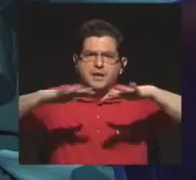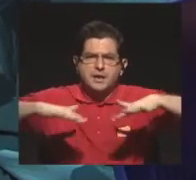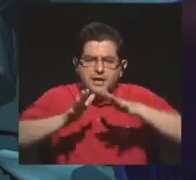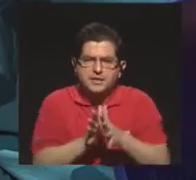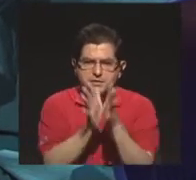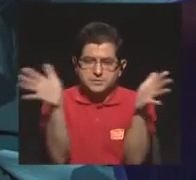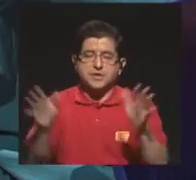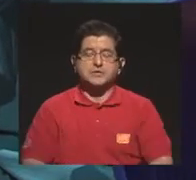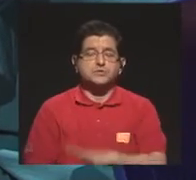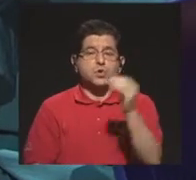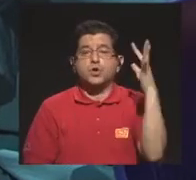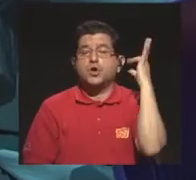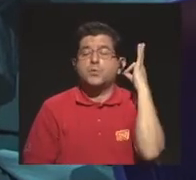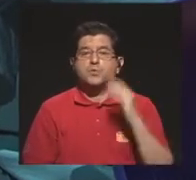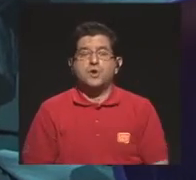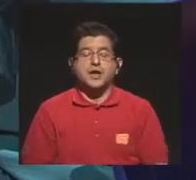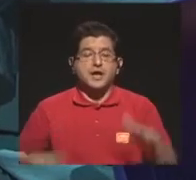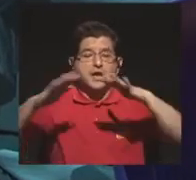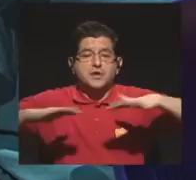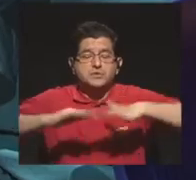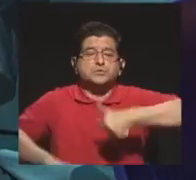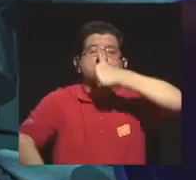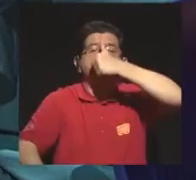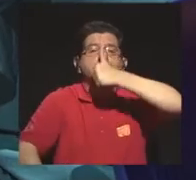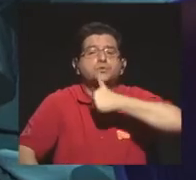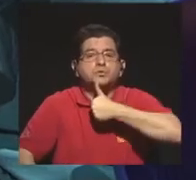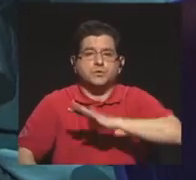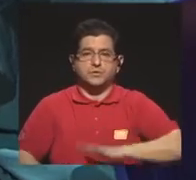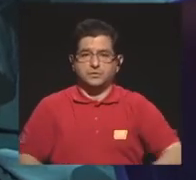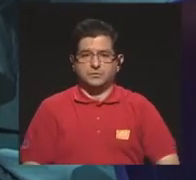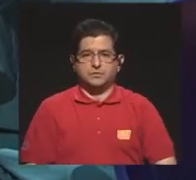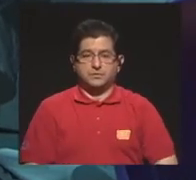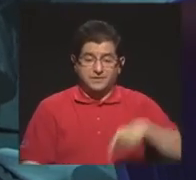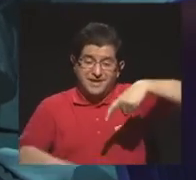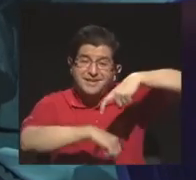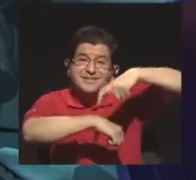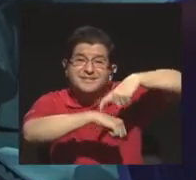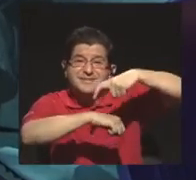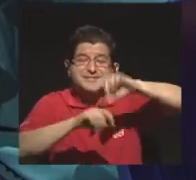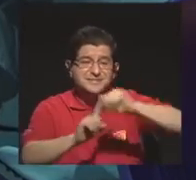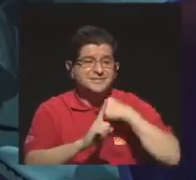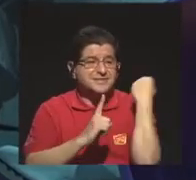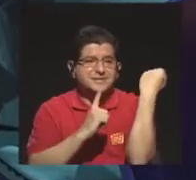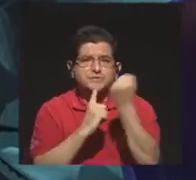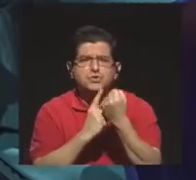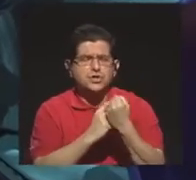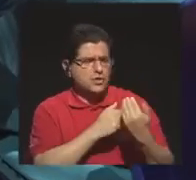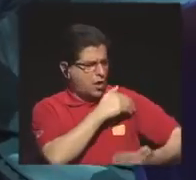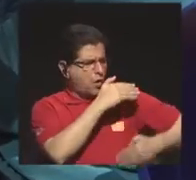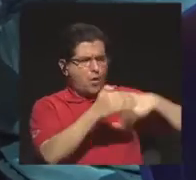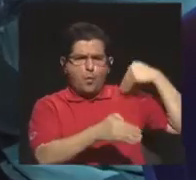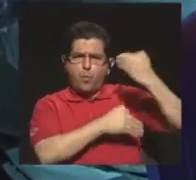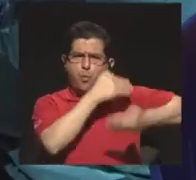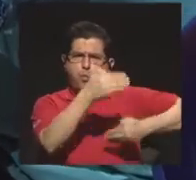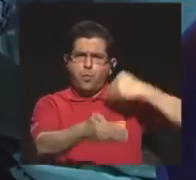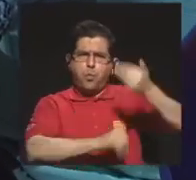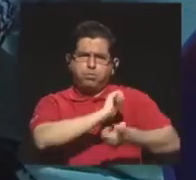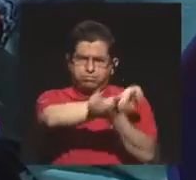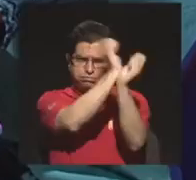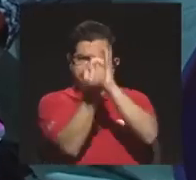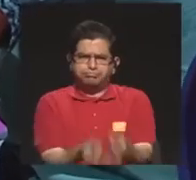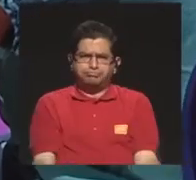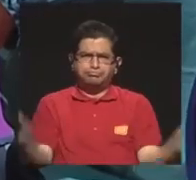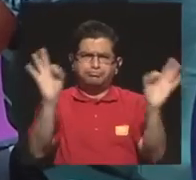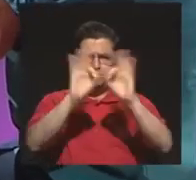mujeres en los espacios eminentemente privados. En este momento nuestras sociedades han evolucionado a cambios